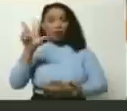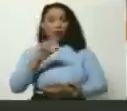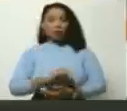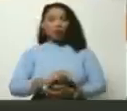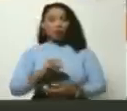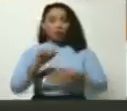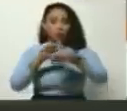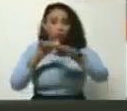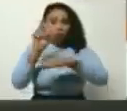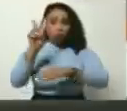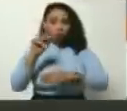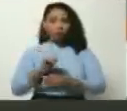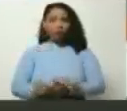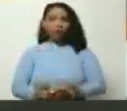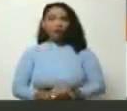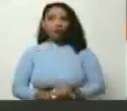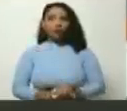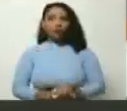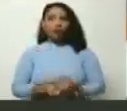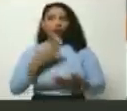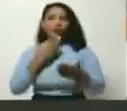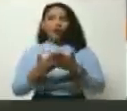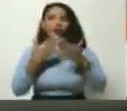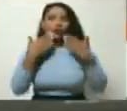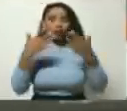Muchas gracias.